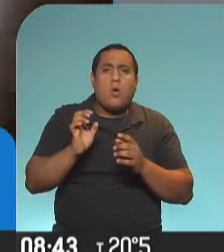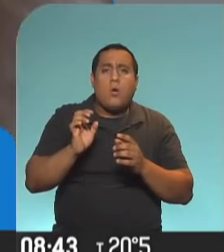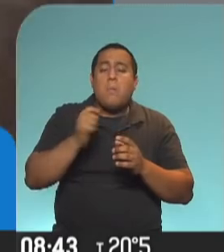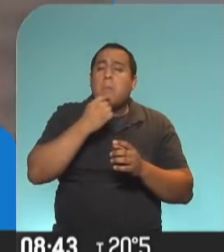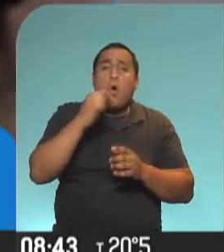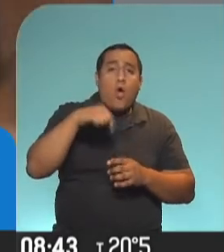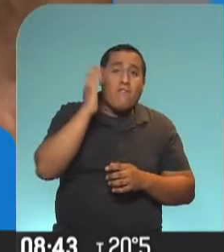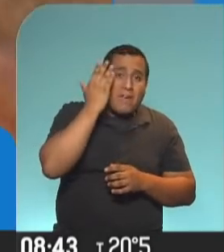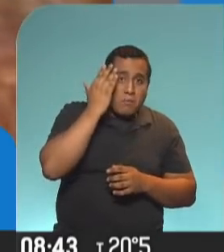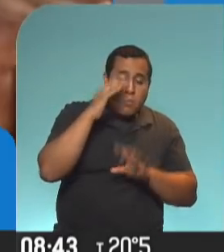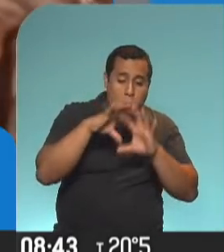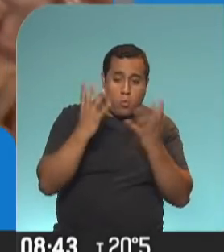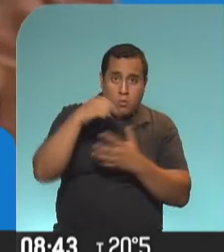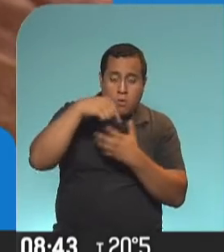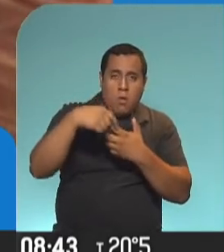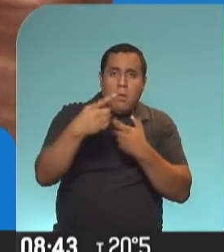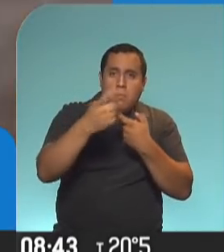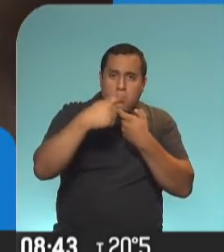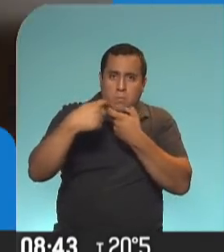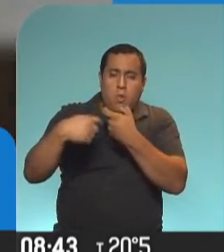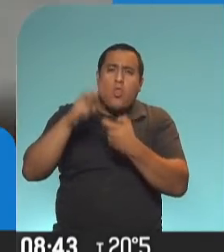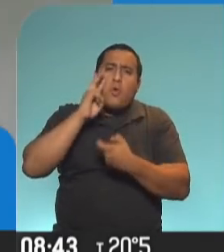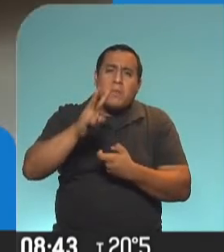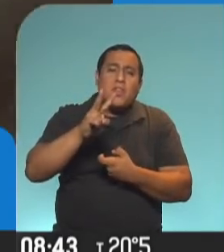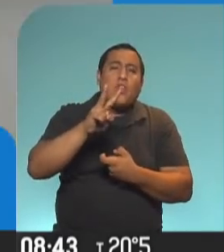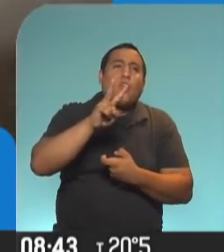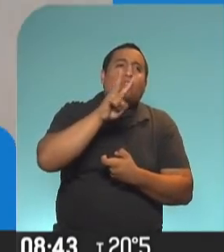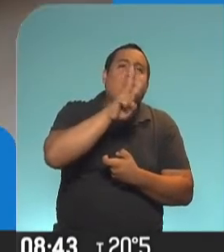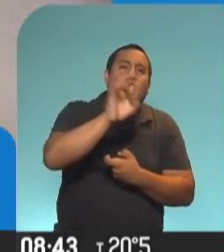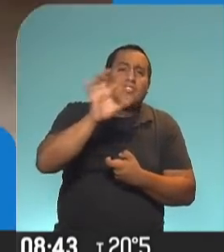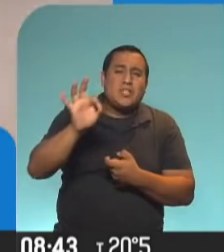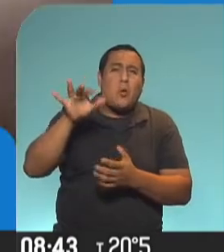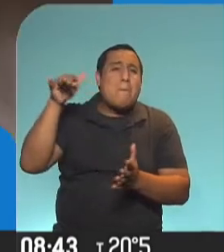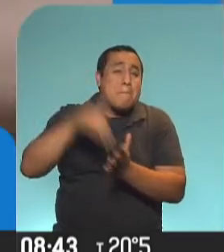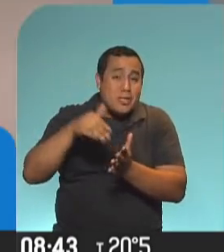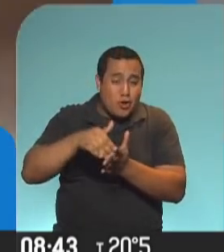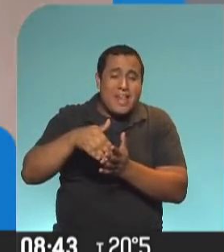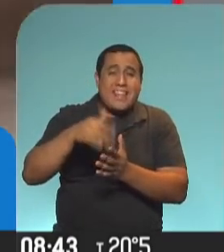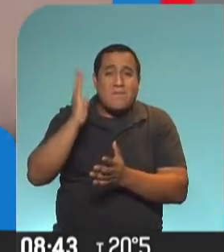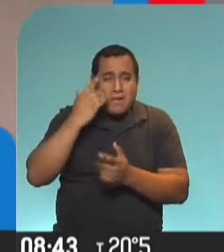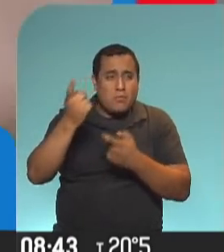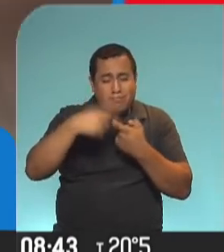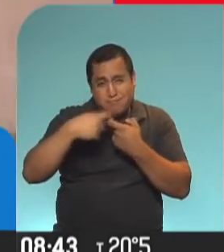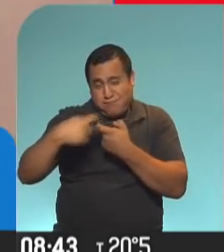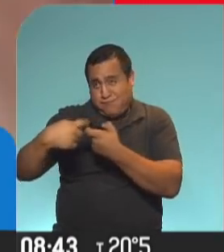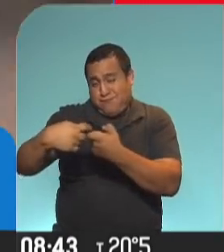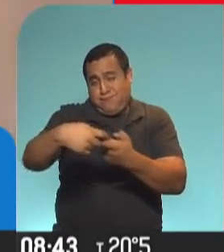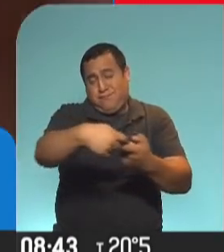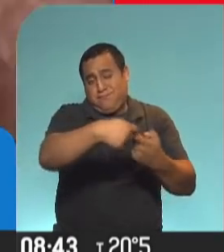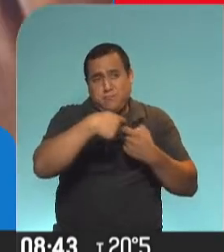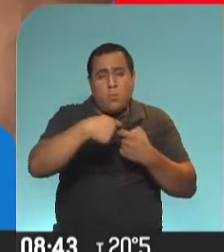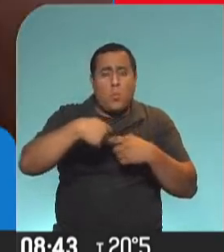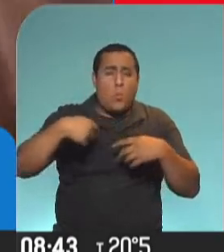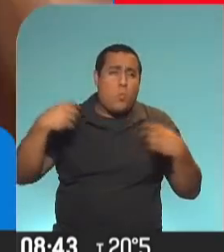Facebook tiene en el mundo más de 2.200 millones de usuarios, o sea, casi un cuarto de la población